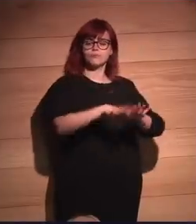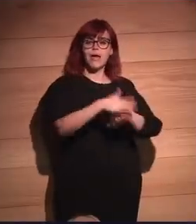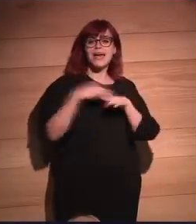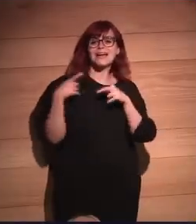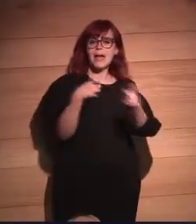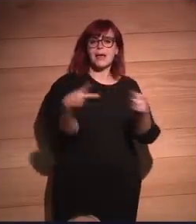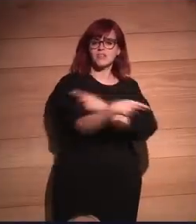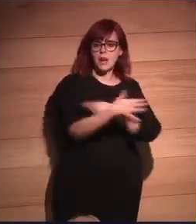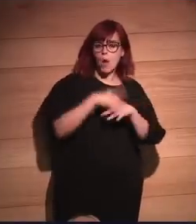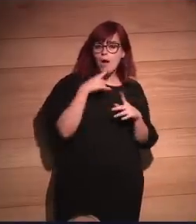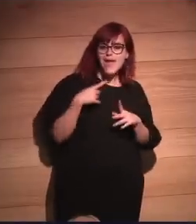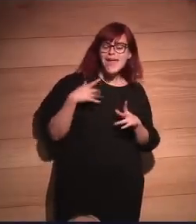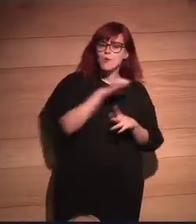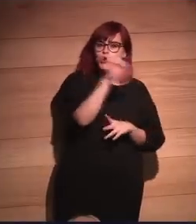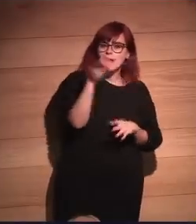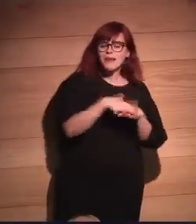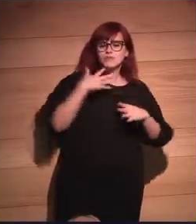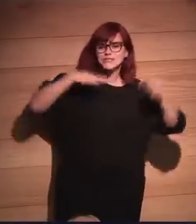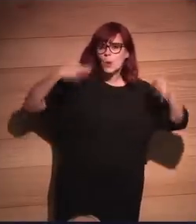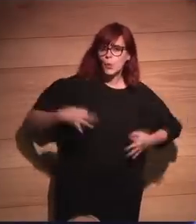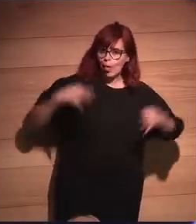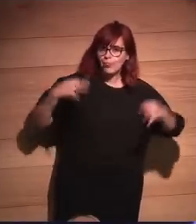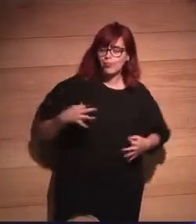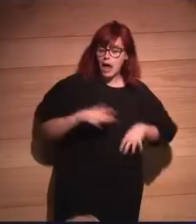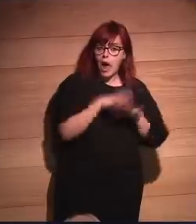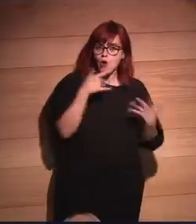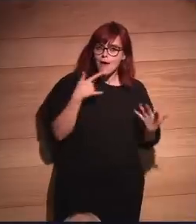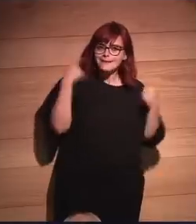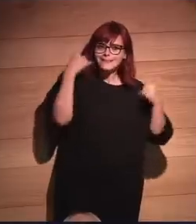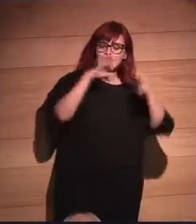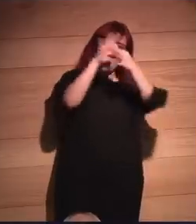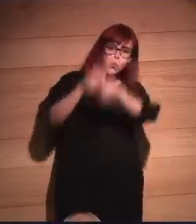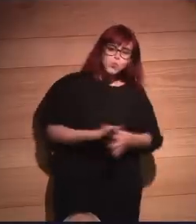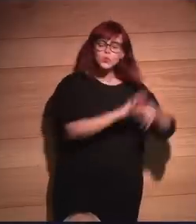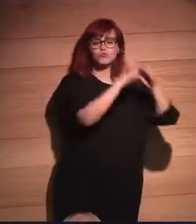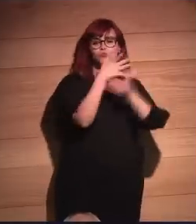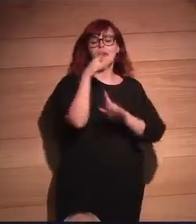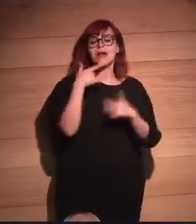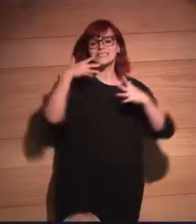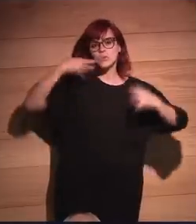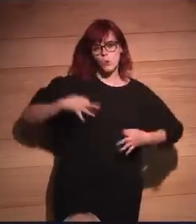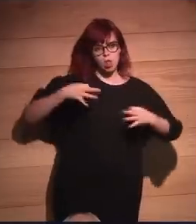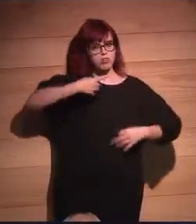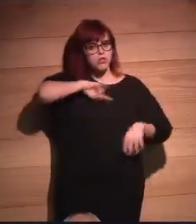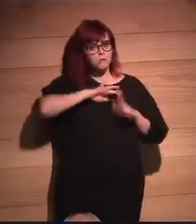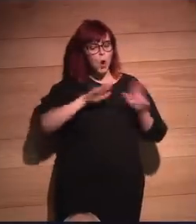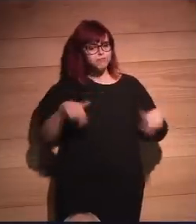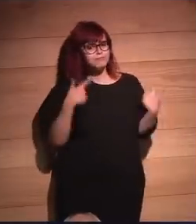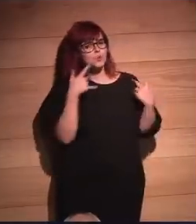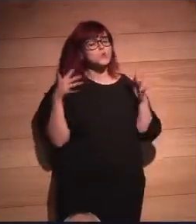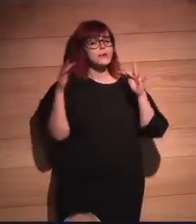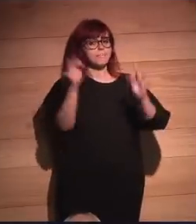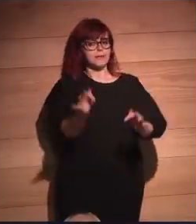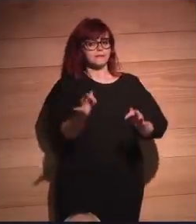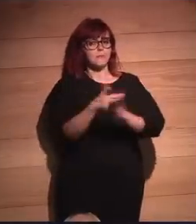una guerra en Europa. La seguridad. Vamos a unirnos para que tengamos la seguridad de que no va a haber nunca